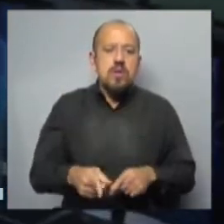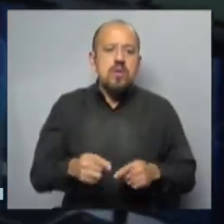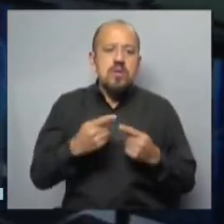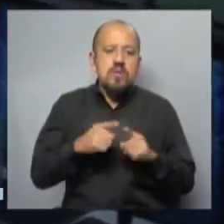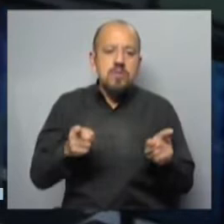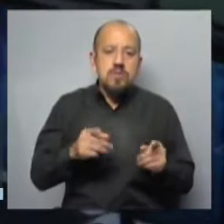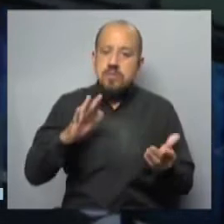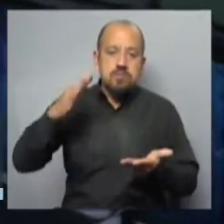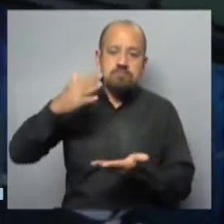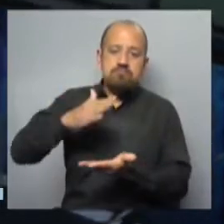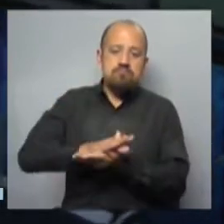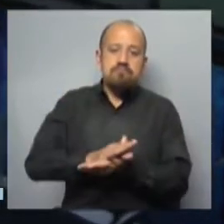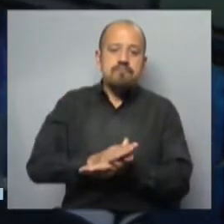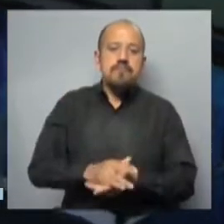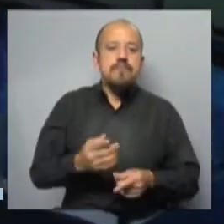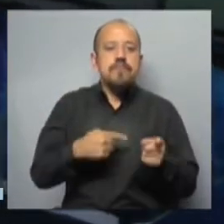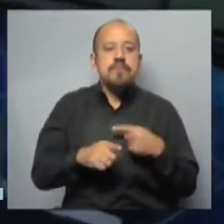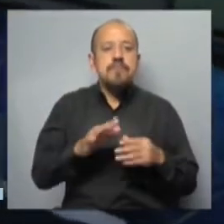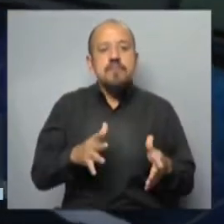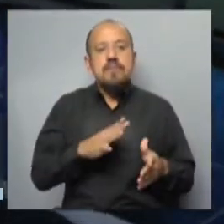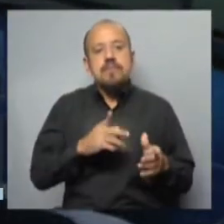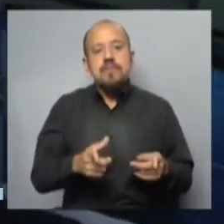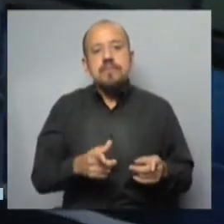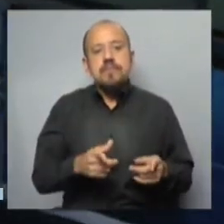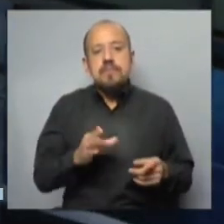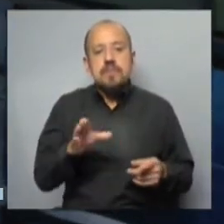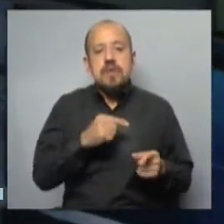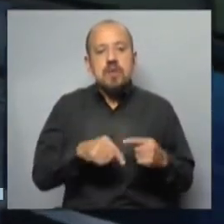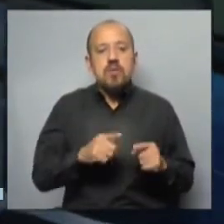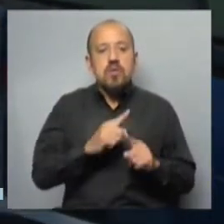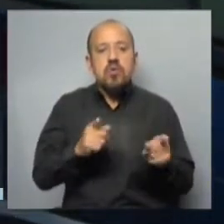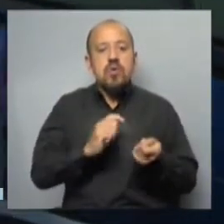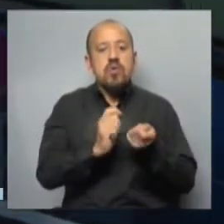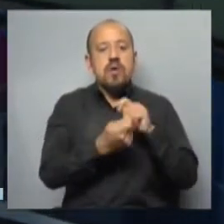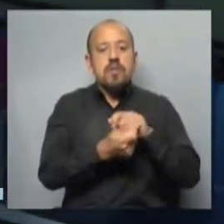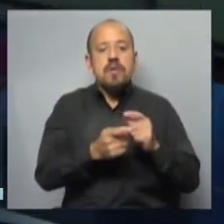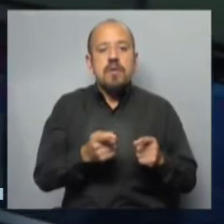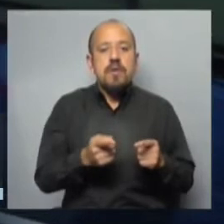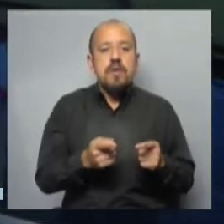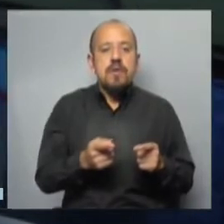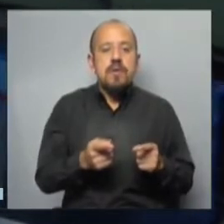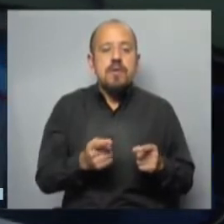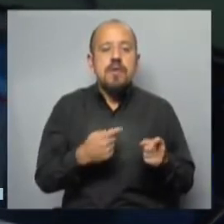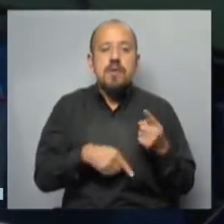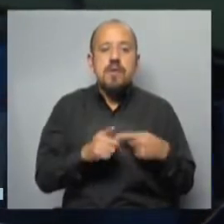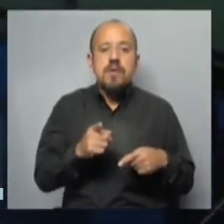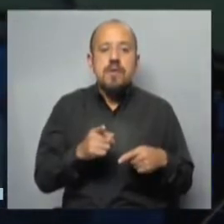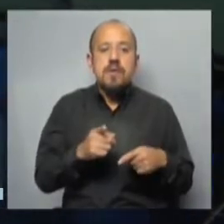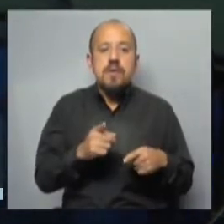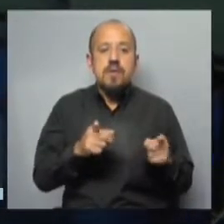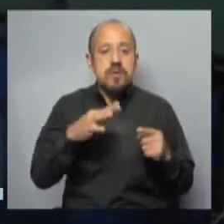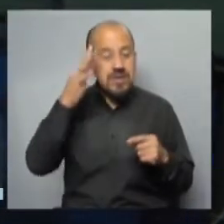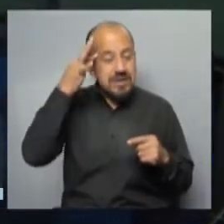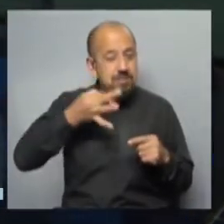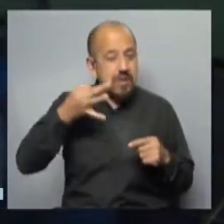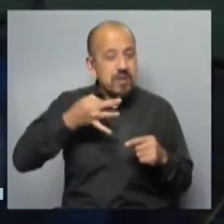entender entonces les da seguridad todo lo que no cambia pero el que tú seas muy experto